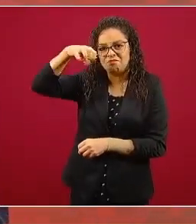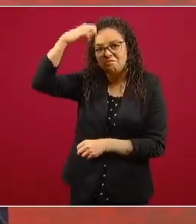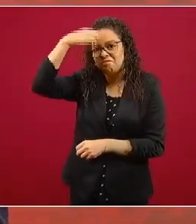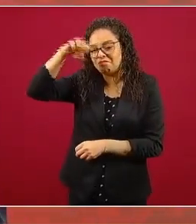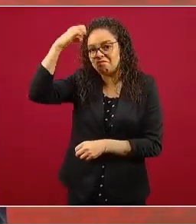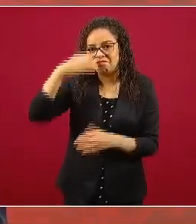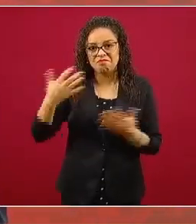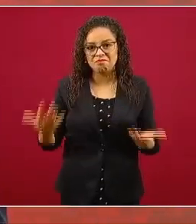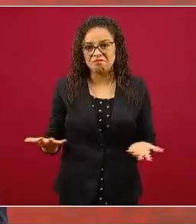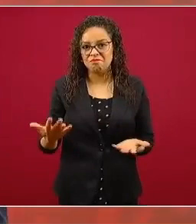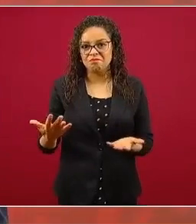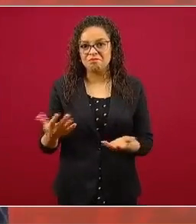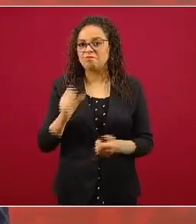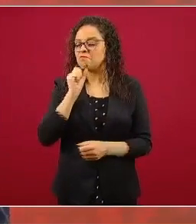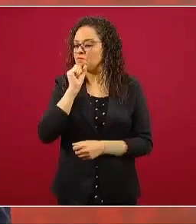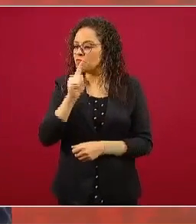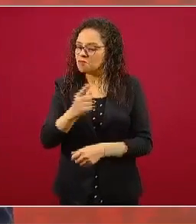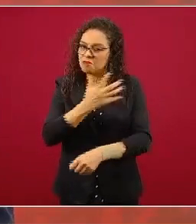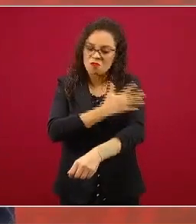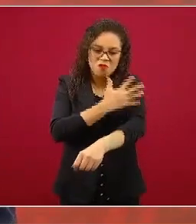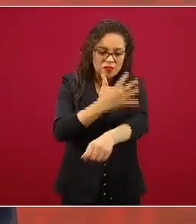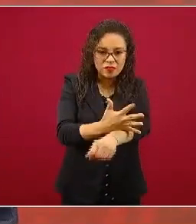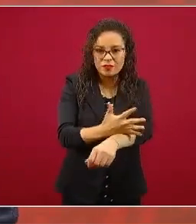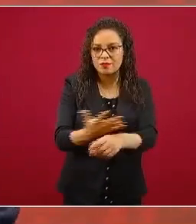una gente honesta,